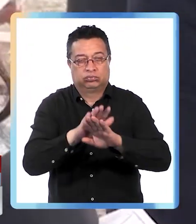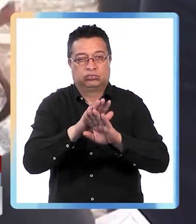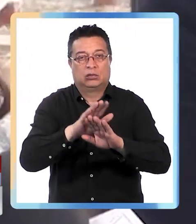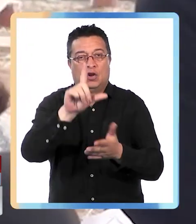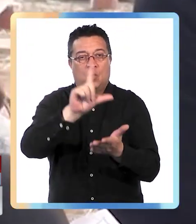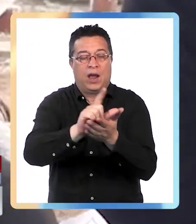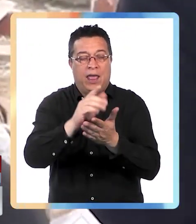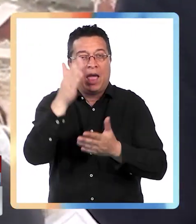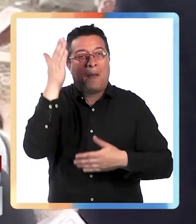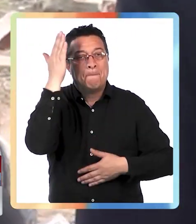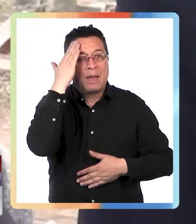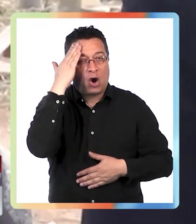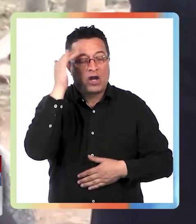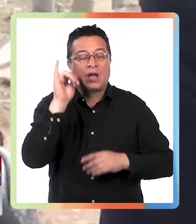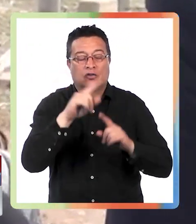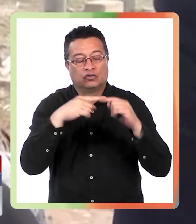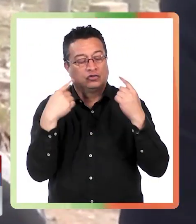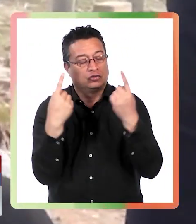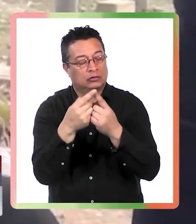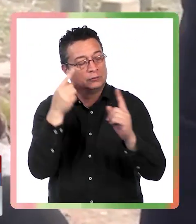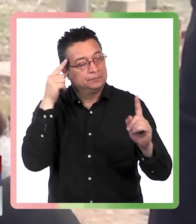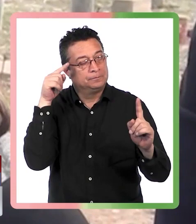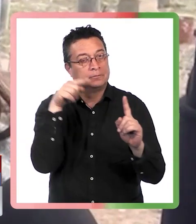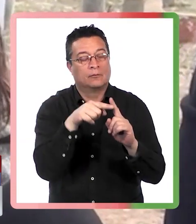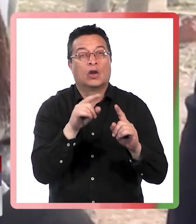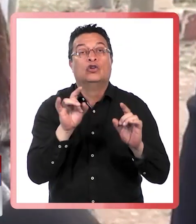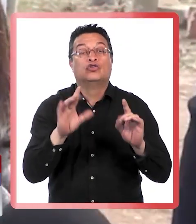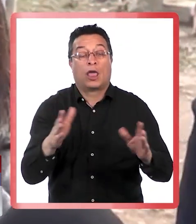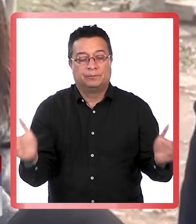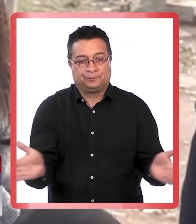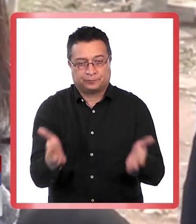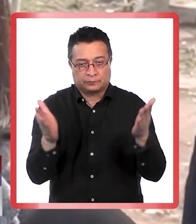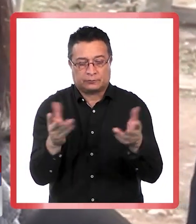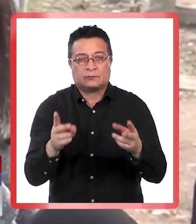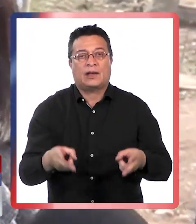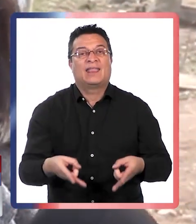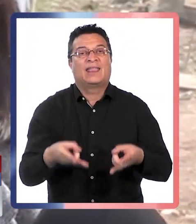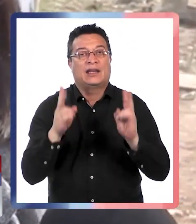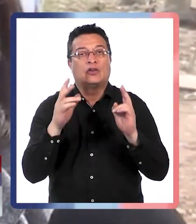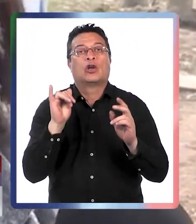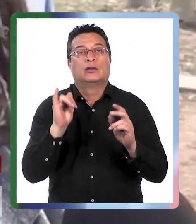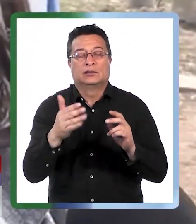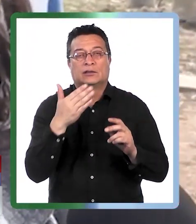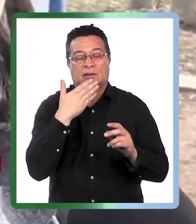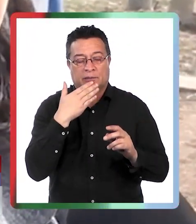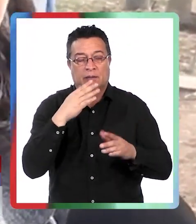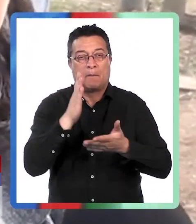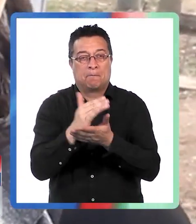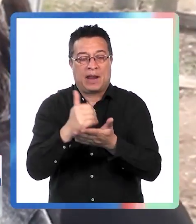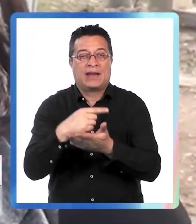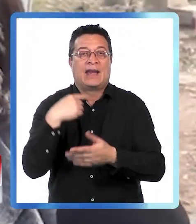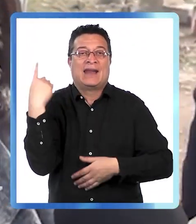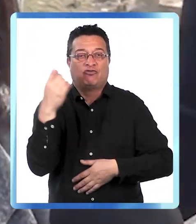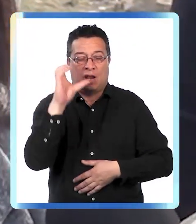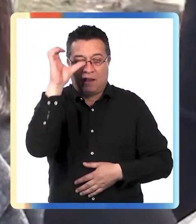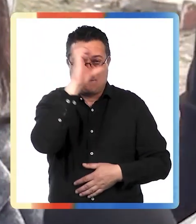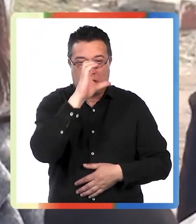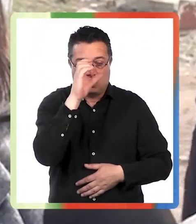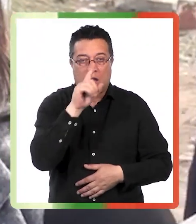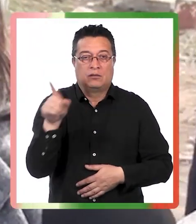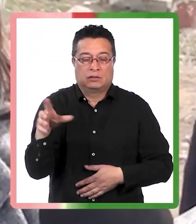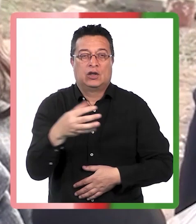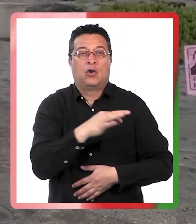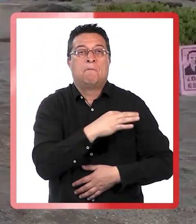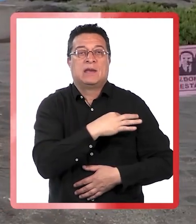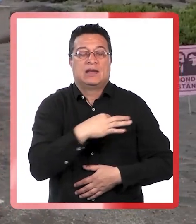y, por supuesto, todo en el marco no solo de la promoción de derechos, sino que también del Plan Nacional de Búsqueda que lleva a cabo el Ministerio de Justicia y